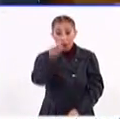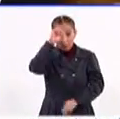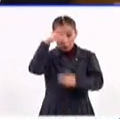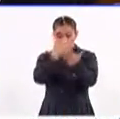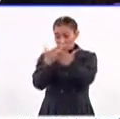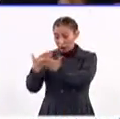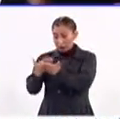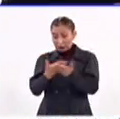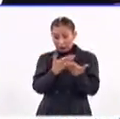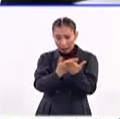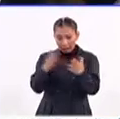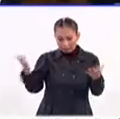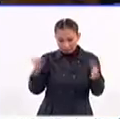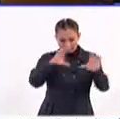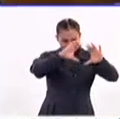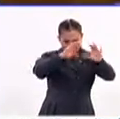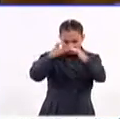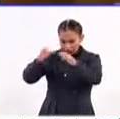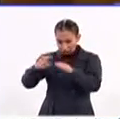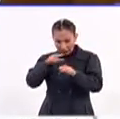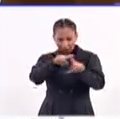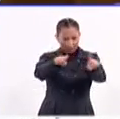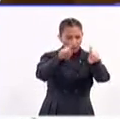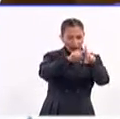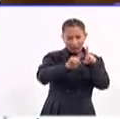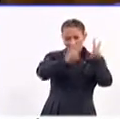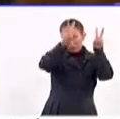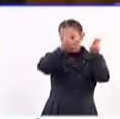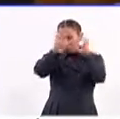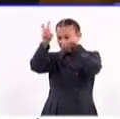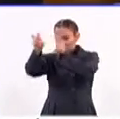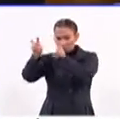aquí vertidas se pueden agrupar, pienso yo, en diversas